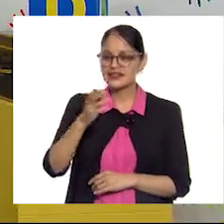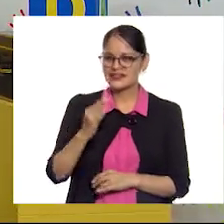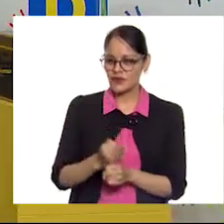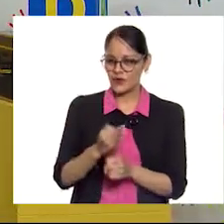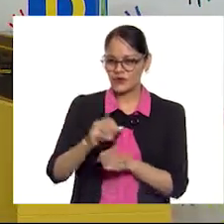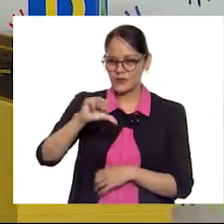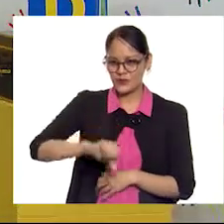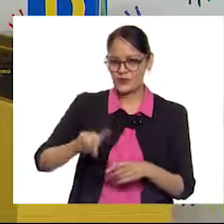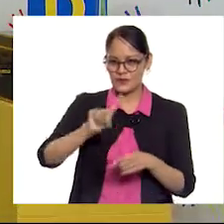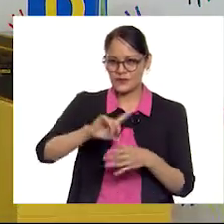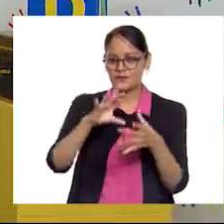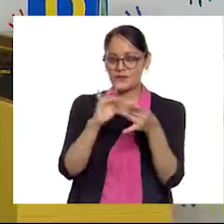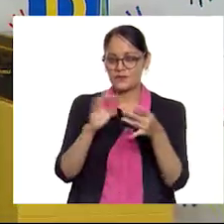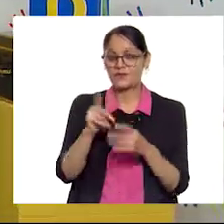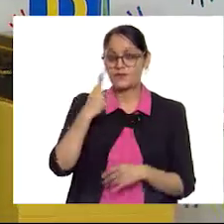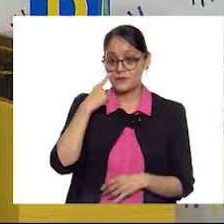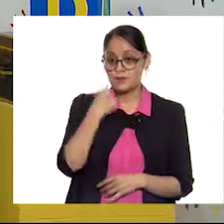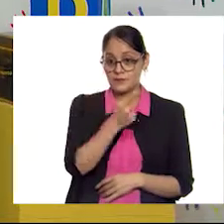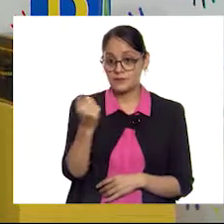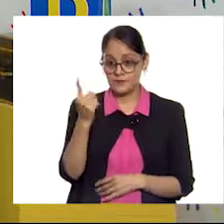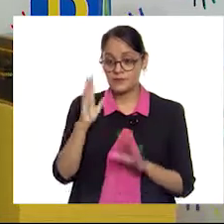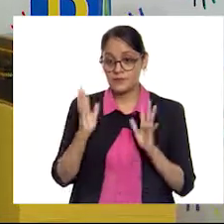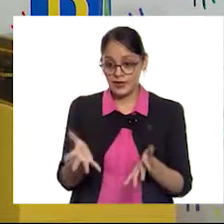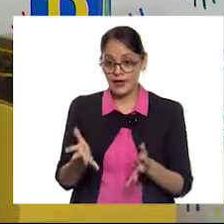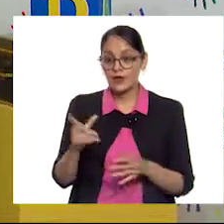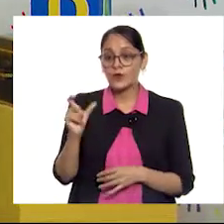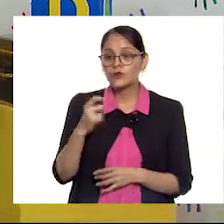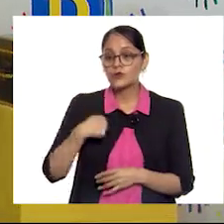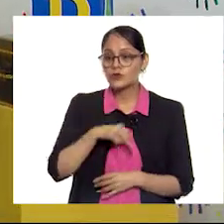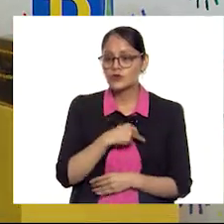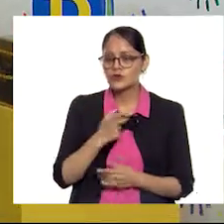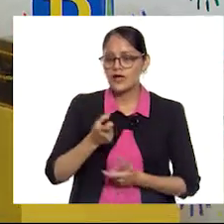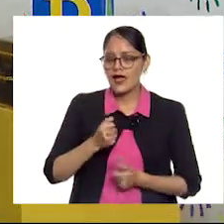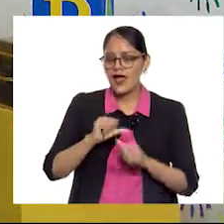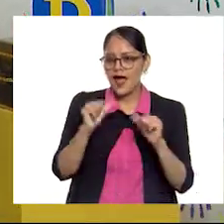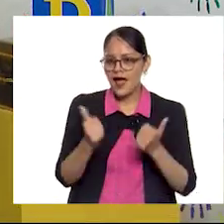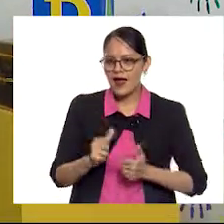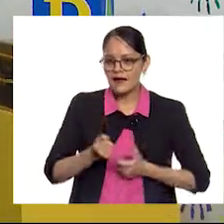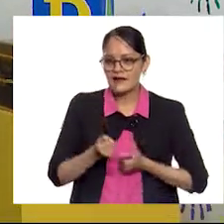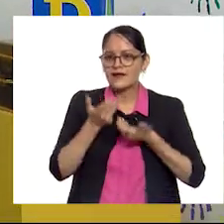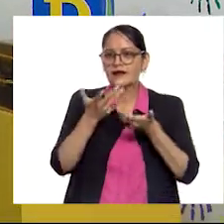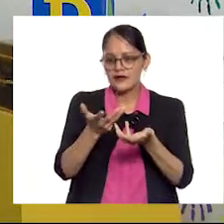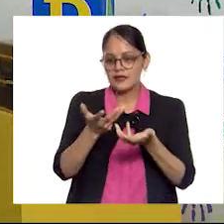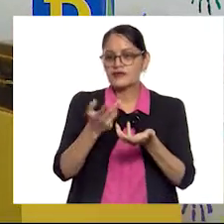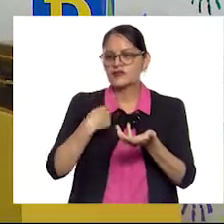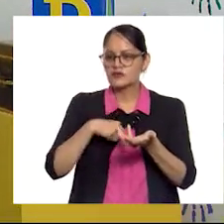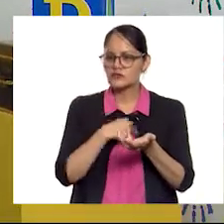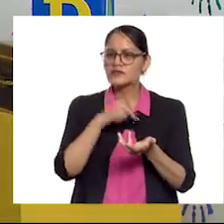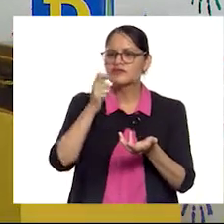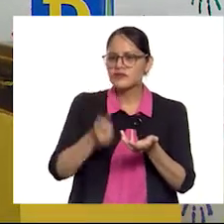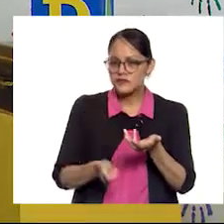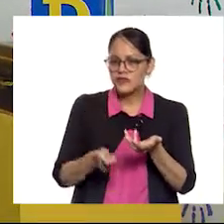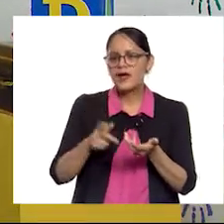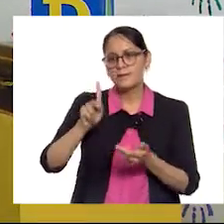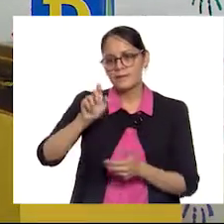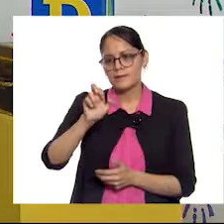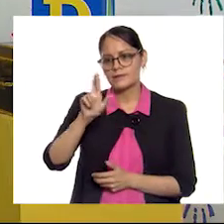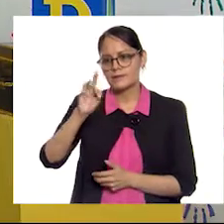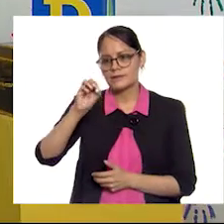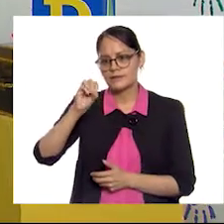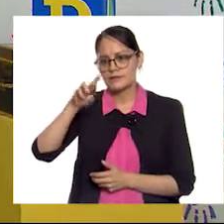del día de hoy. Se han dado cuenta que cada vez que hacemos alguna expresión artística, podremos estar manifestando también un performance,